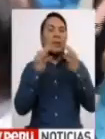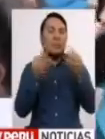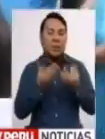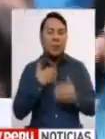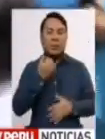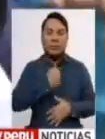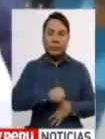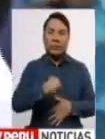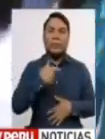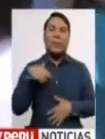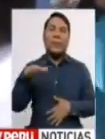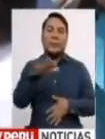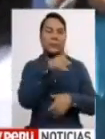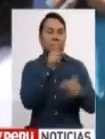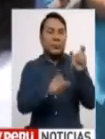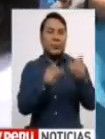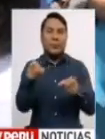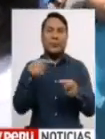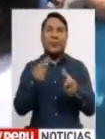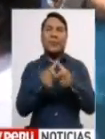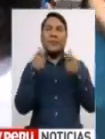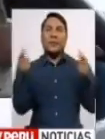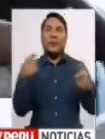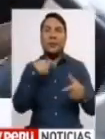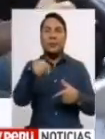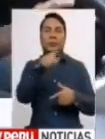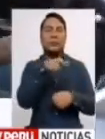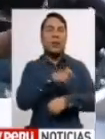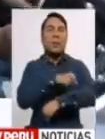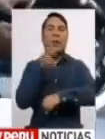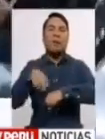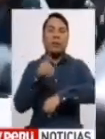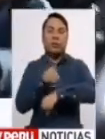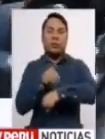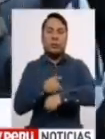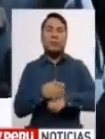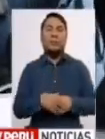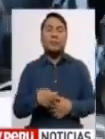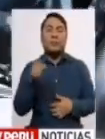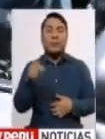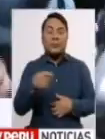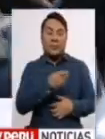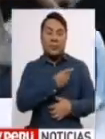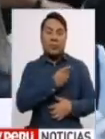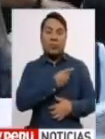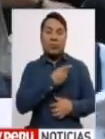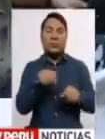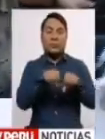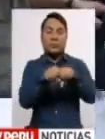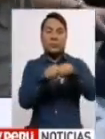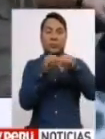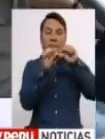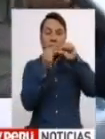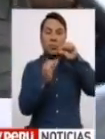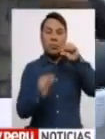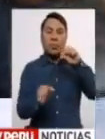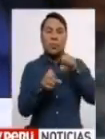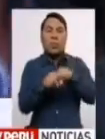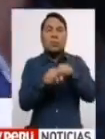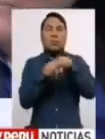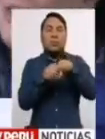especial. Y a estos grandes, grandes profesionales. La obstrucción de las arterias que irrigan el corazón le ocasionaron el